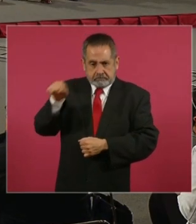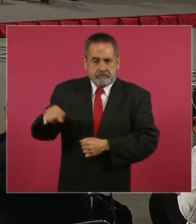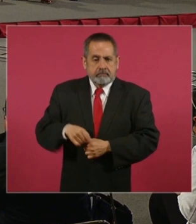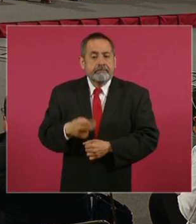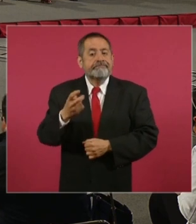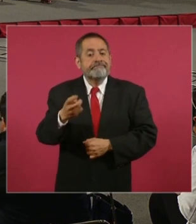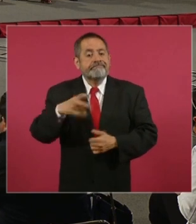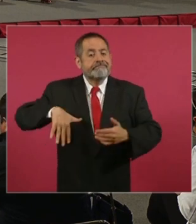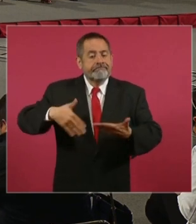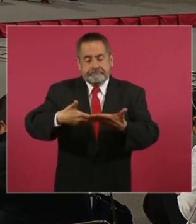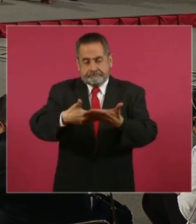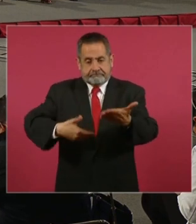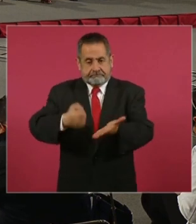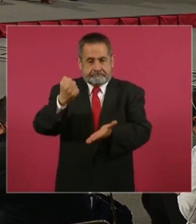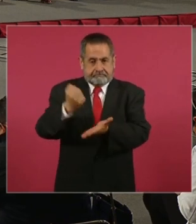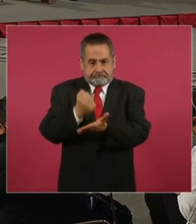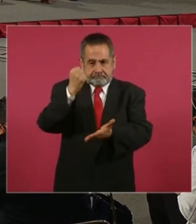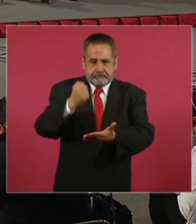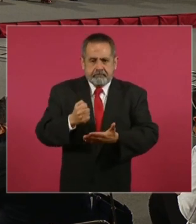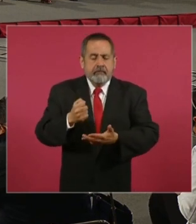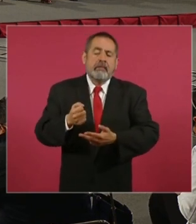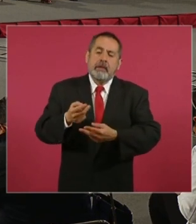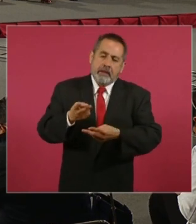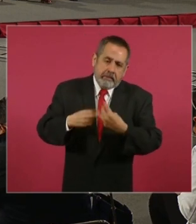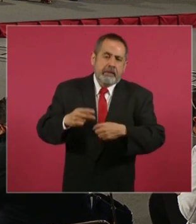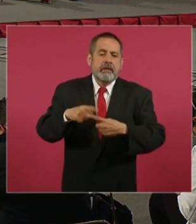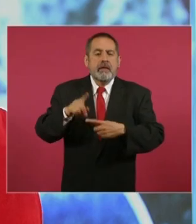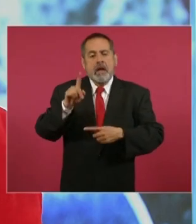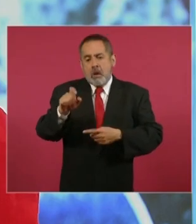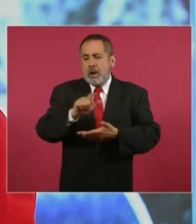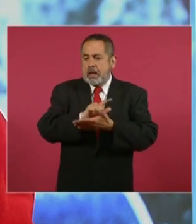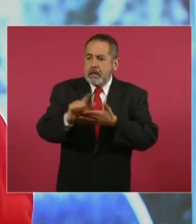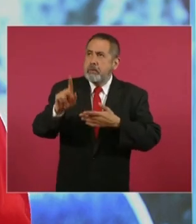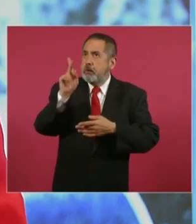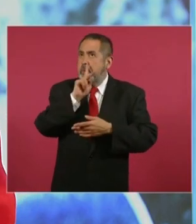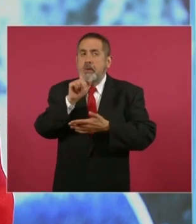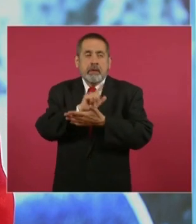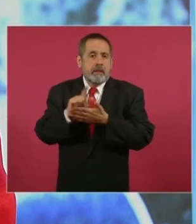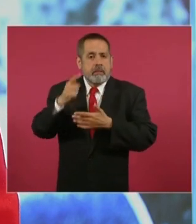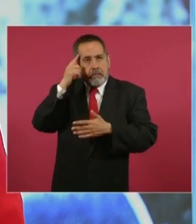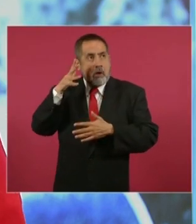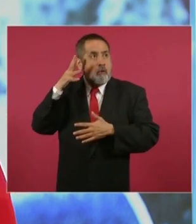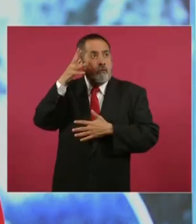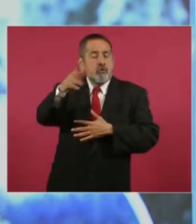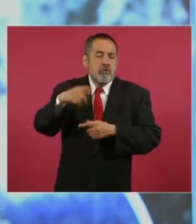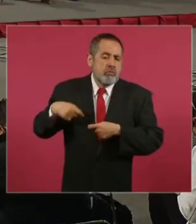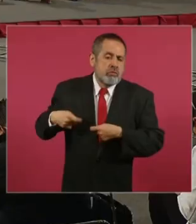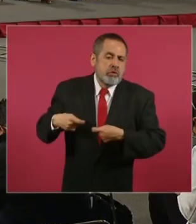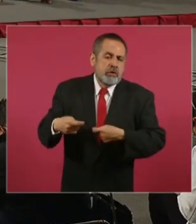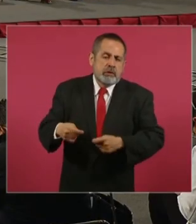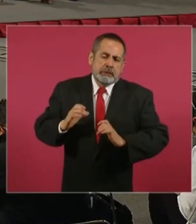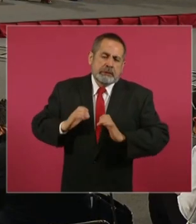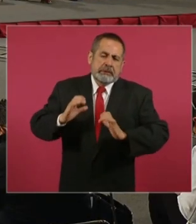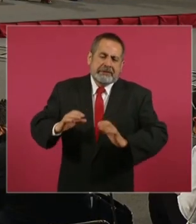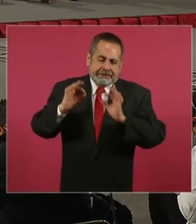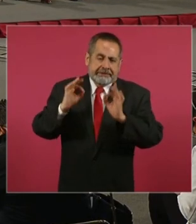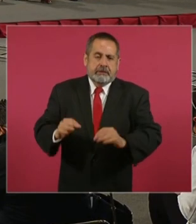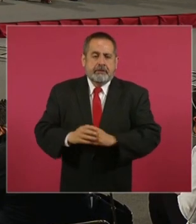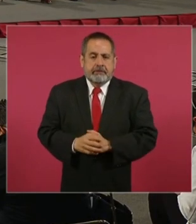decretos, heredamos agua, aire limpio y alimento para las futuras generaciones. Comisionado, por favor.